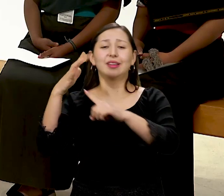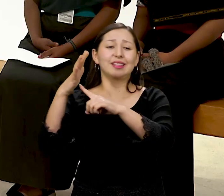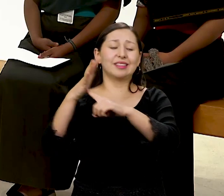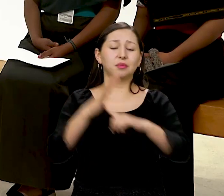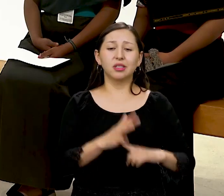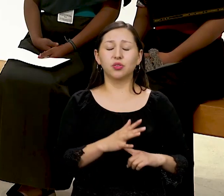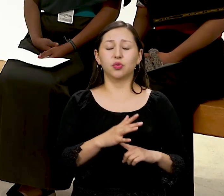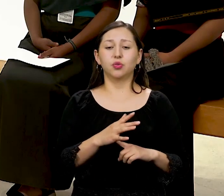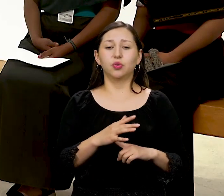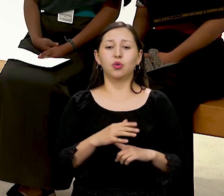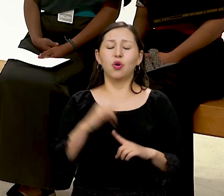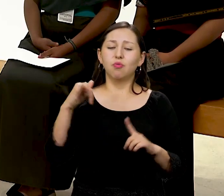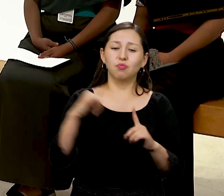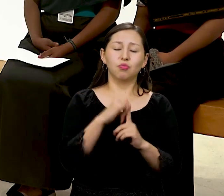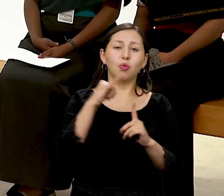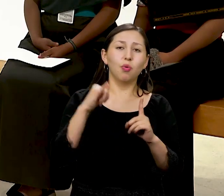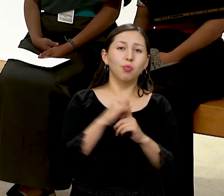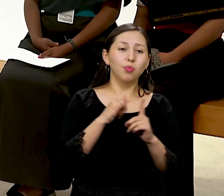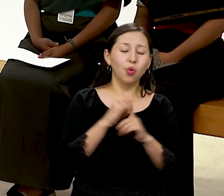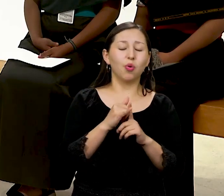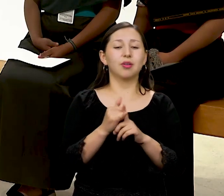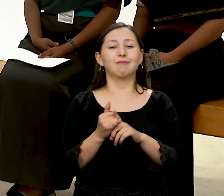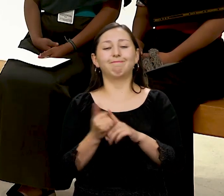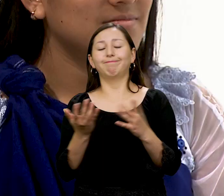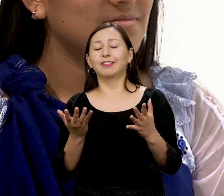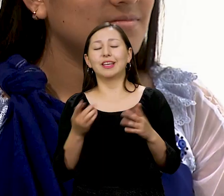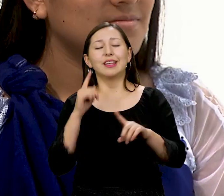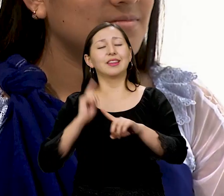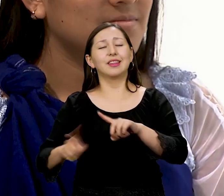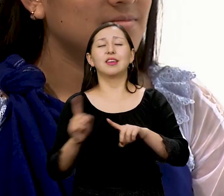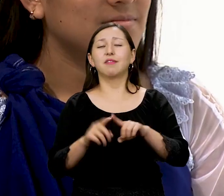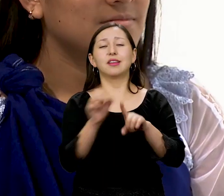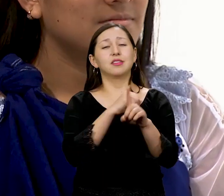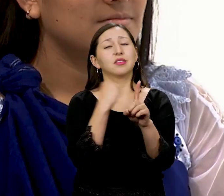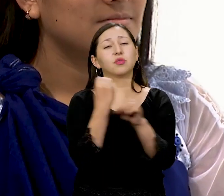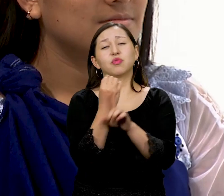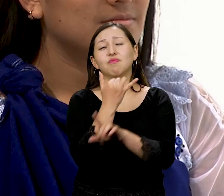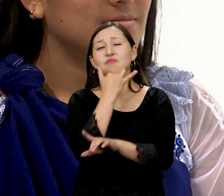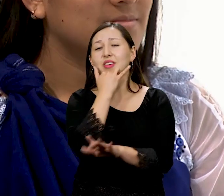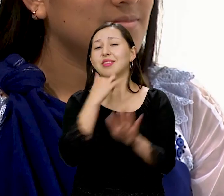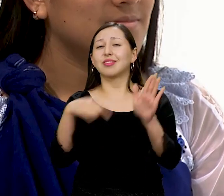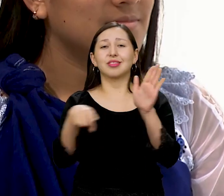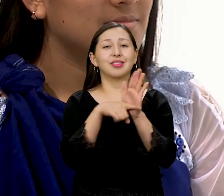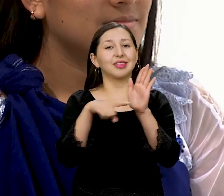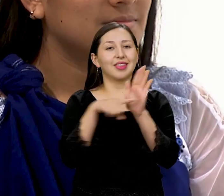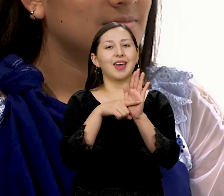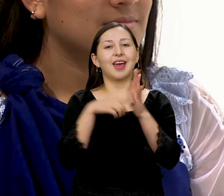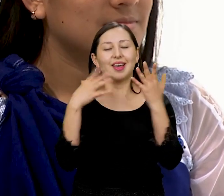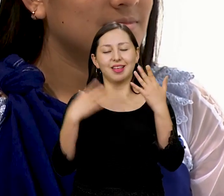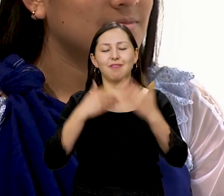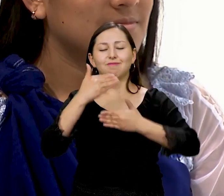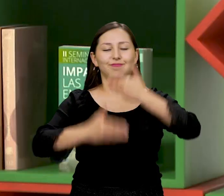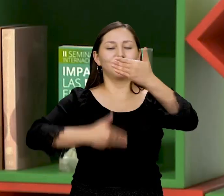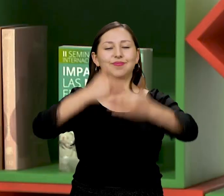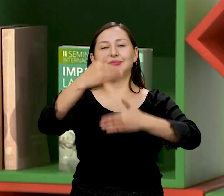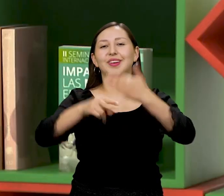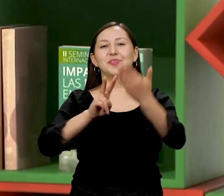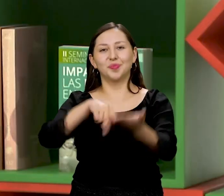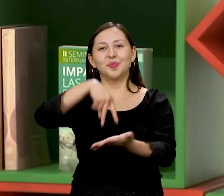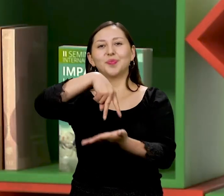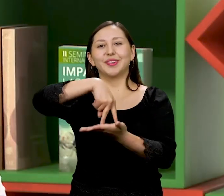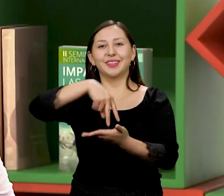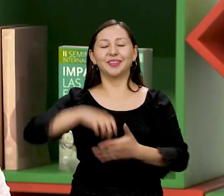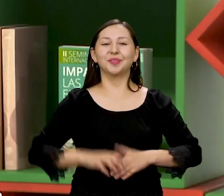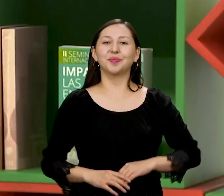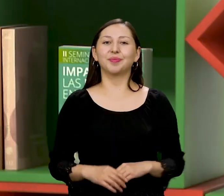la discriminación hasta diferentes obstáculos para llegar a este punto. Con lo que nos comentas